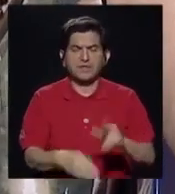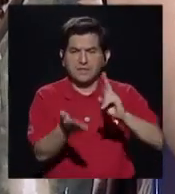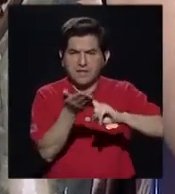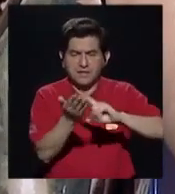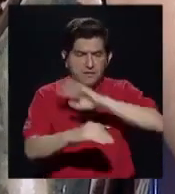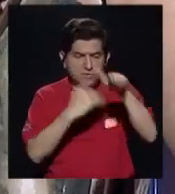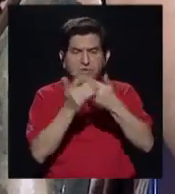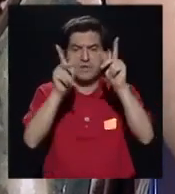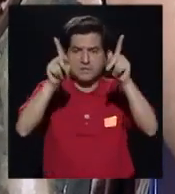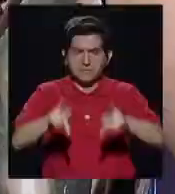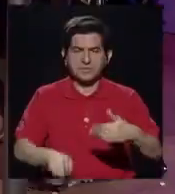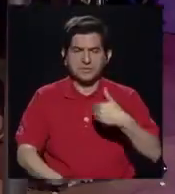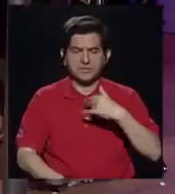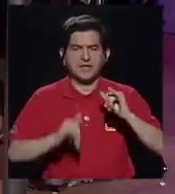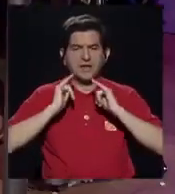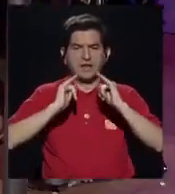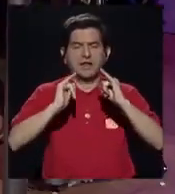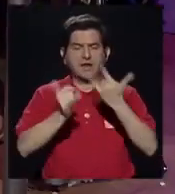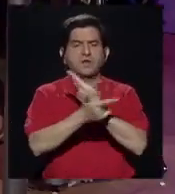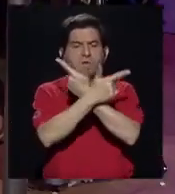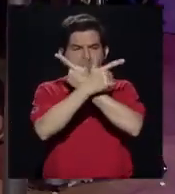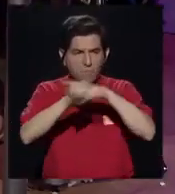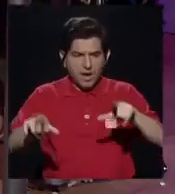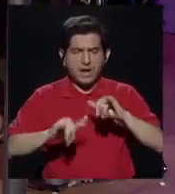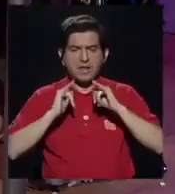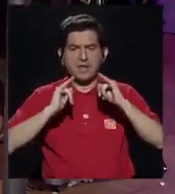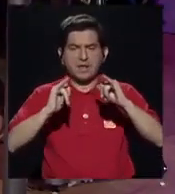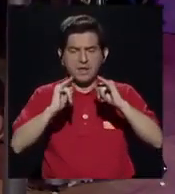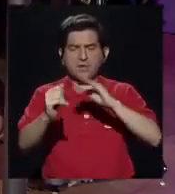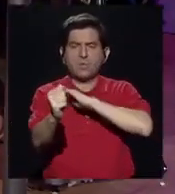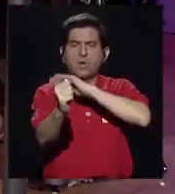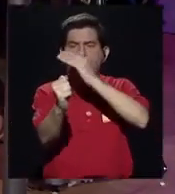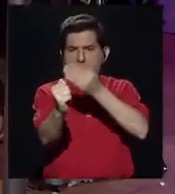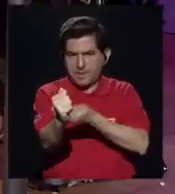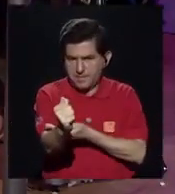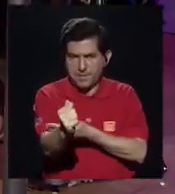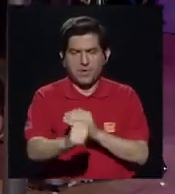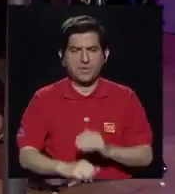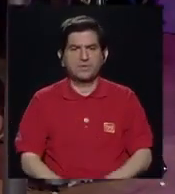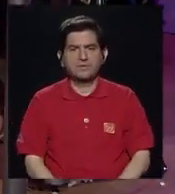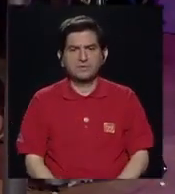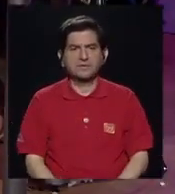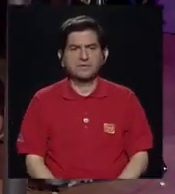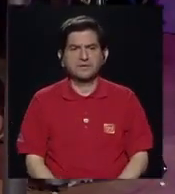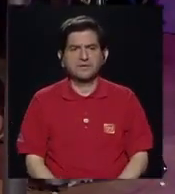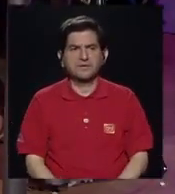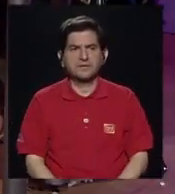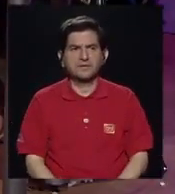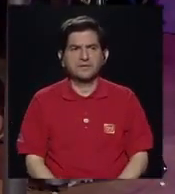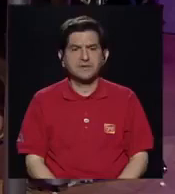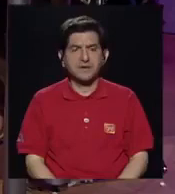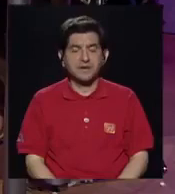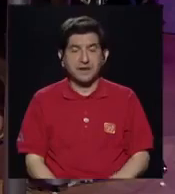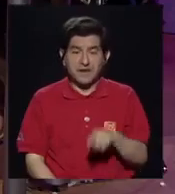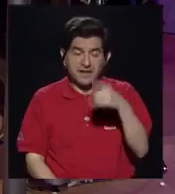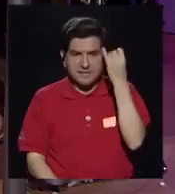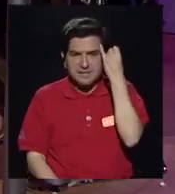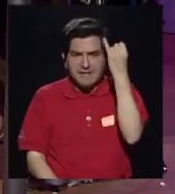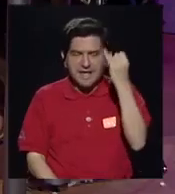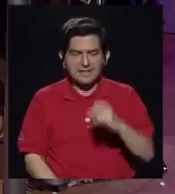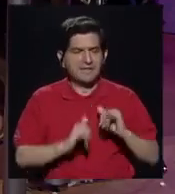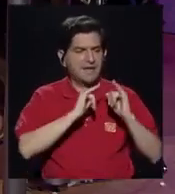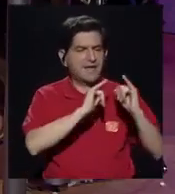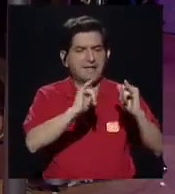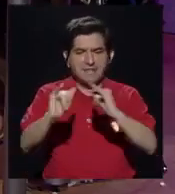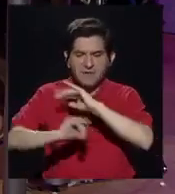todas las personas tienen igual libertad igual poder igual está en una posición de igualdad una